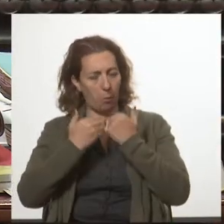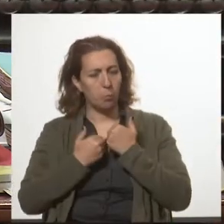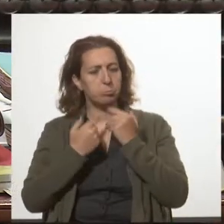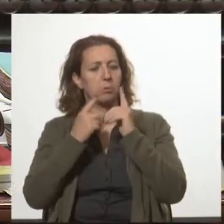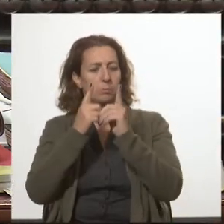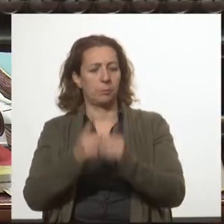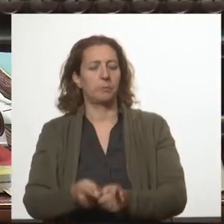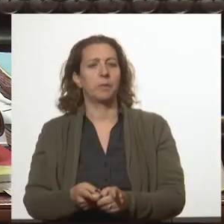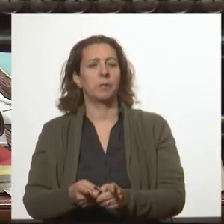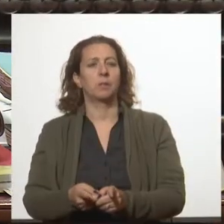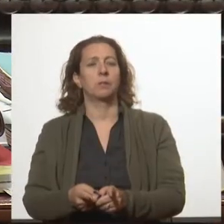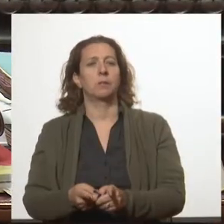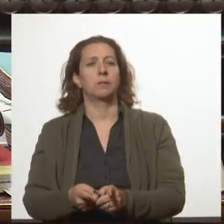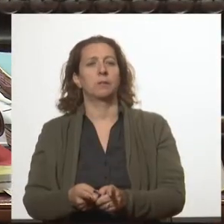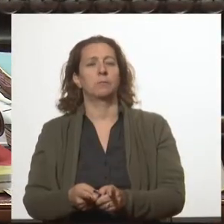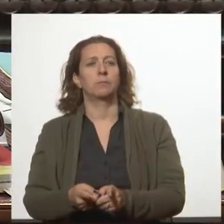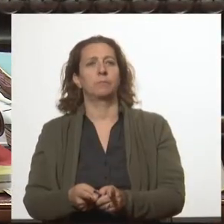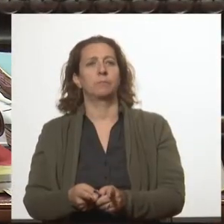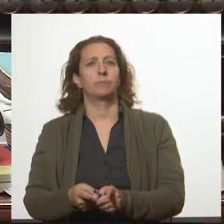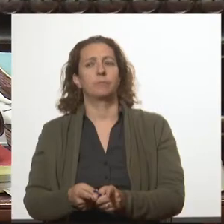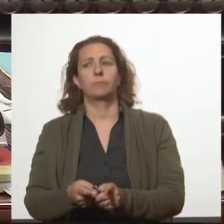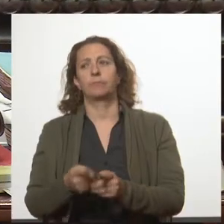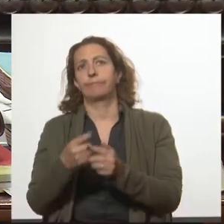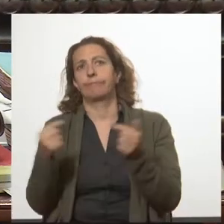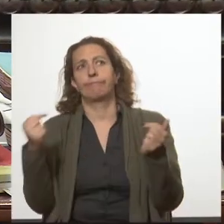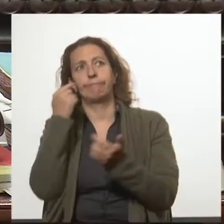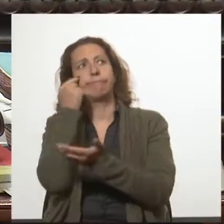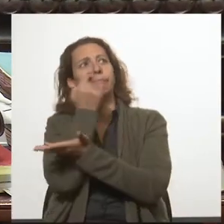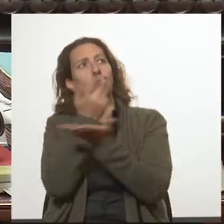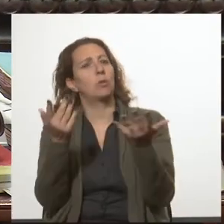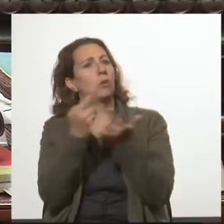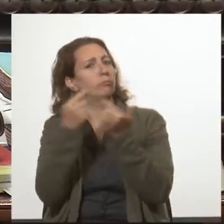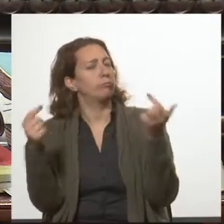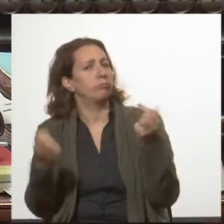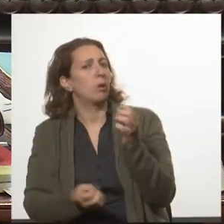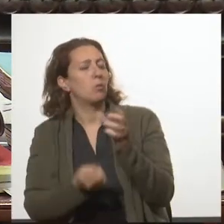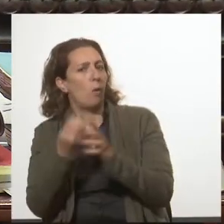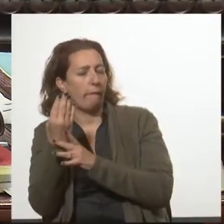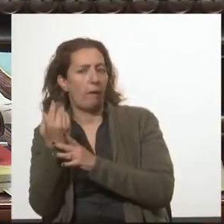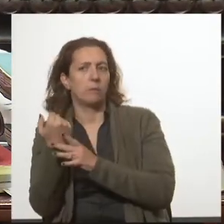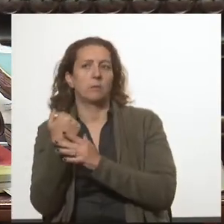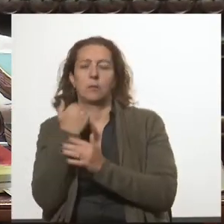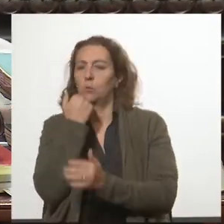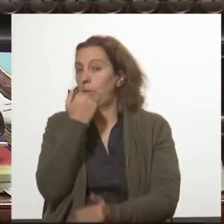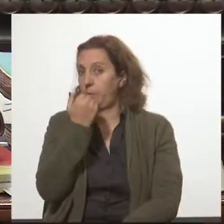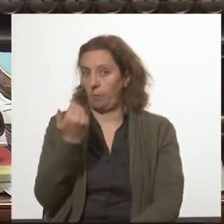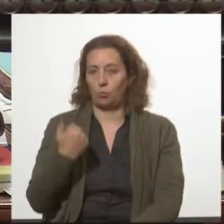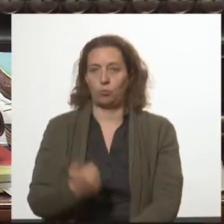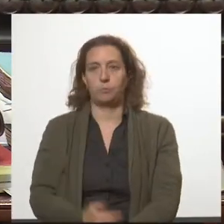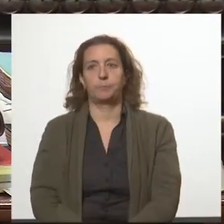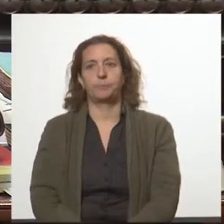sobre todo hacernos de hechos nuevos que no estaban en conocimientos